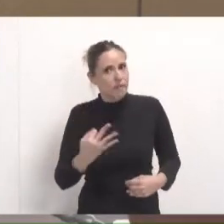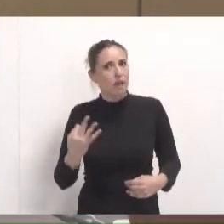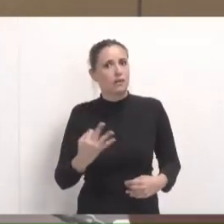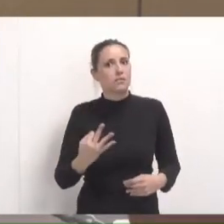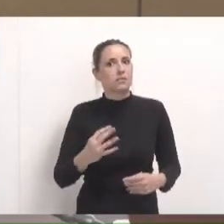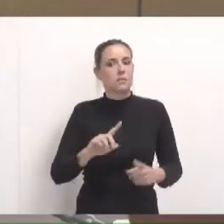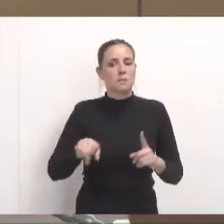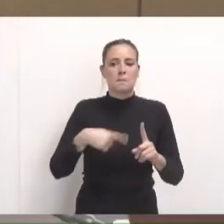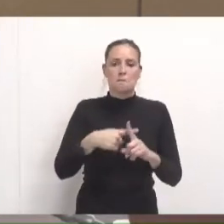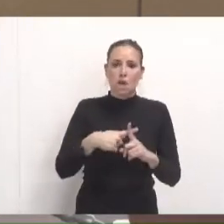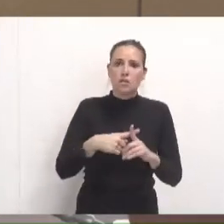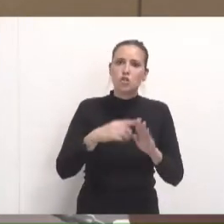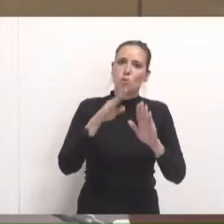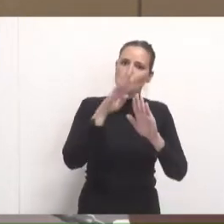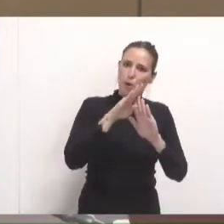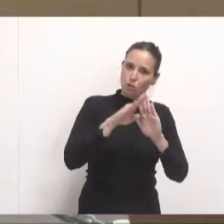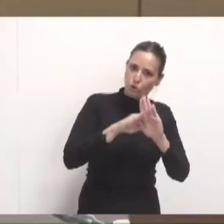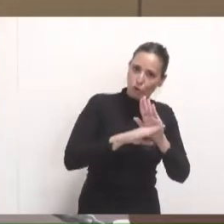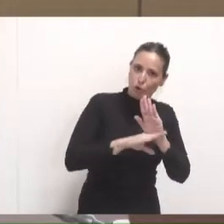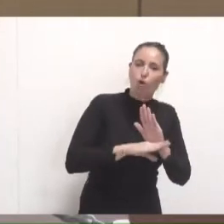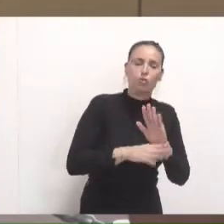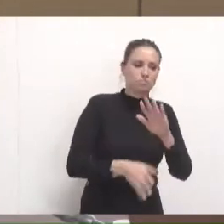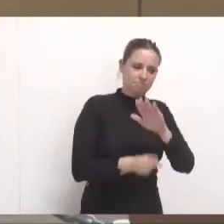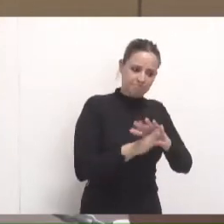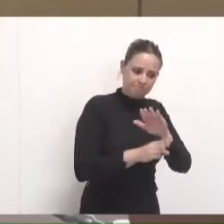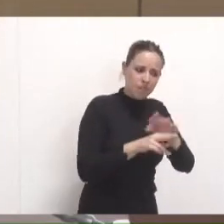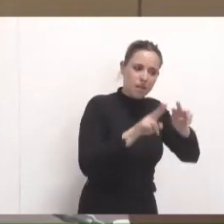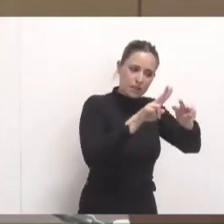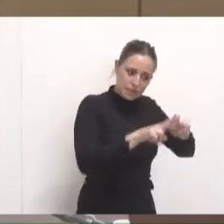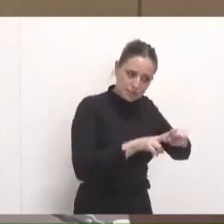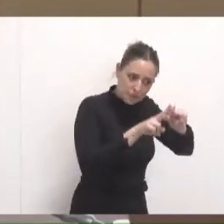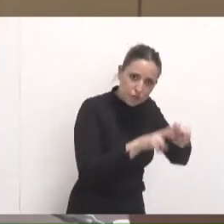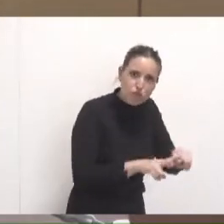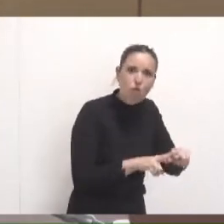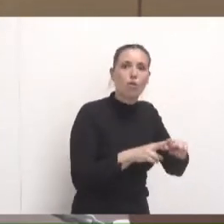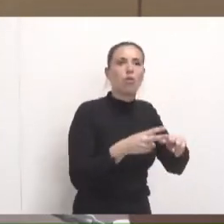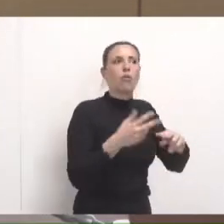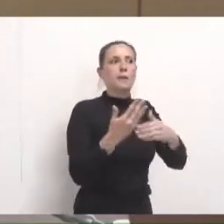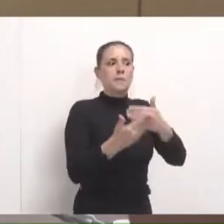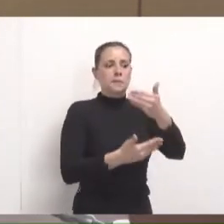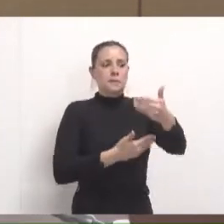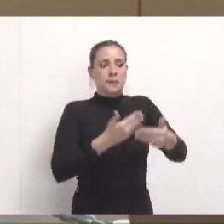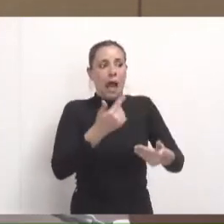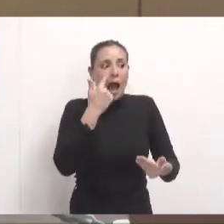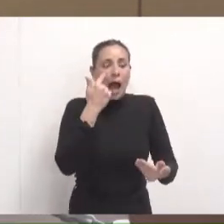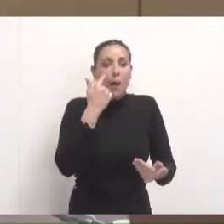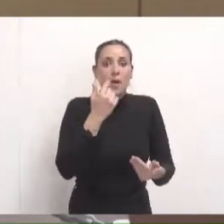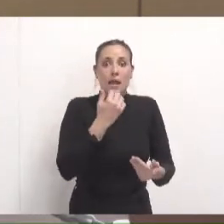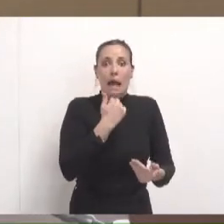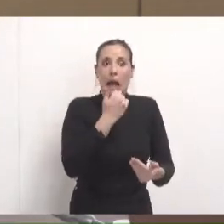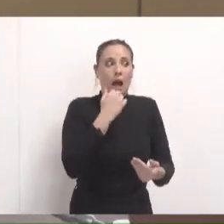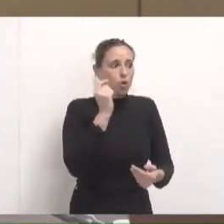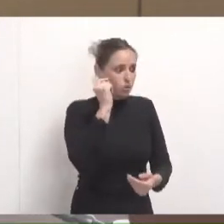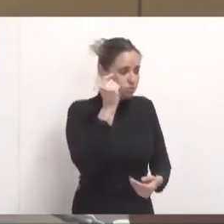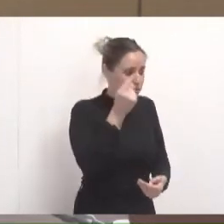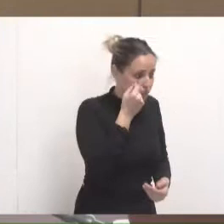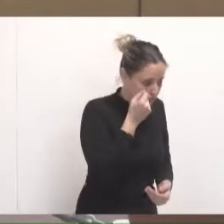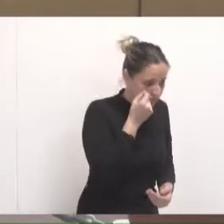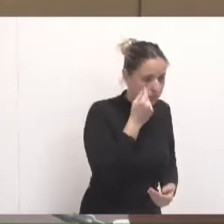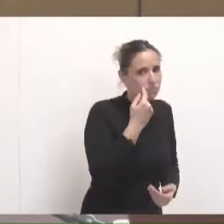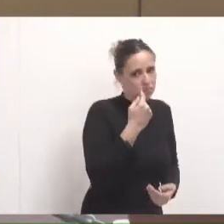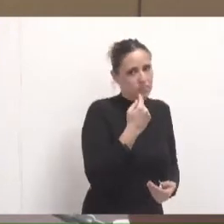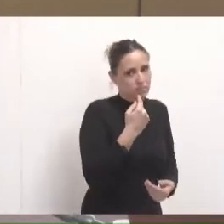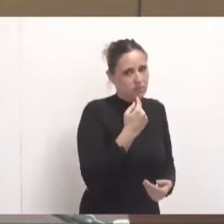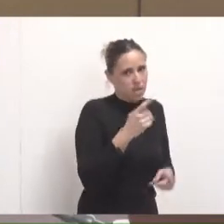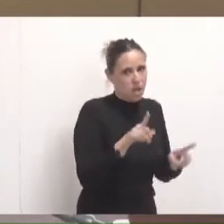y seguir con esos protocolos, con esas inspecciones y tener pues cualquier alarma, pues tenerla en cuenta y no